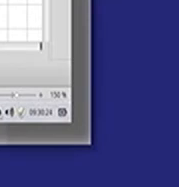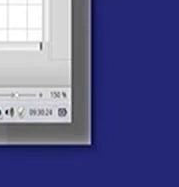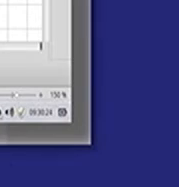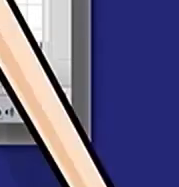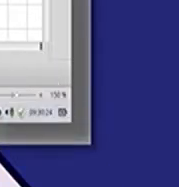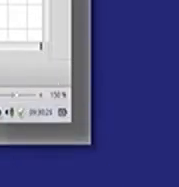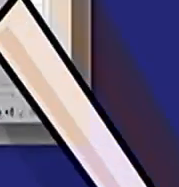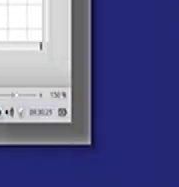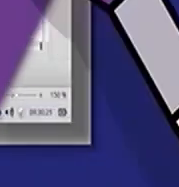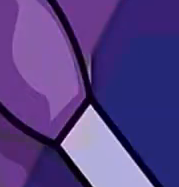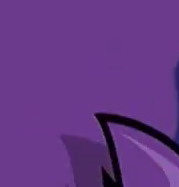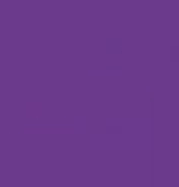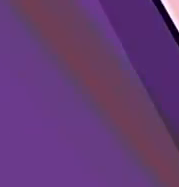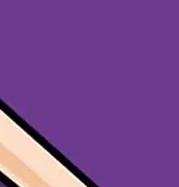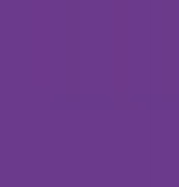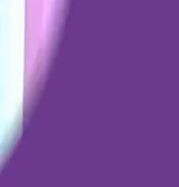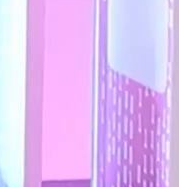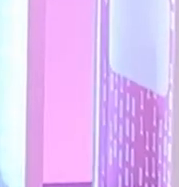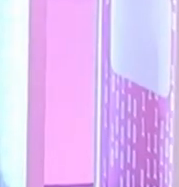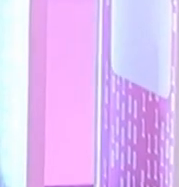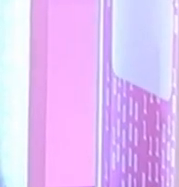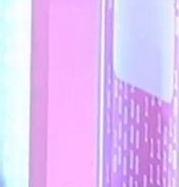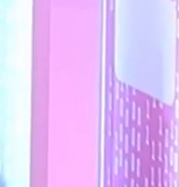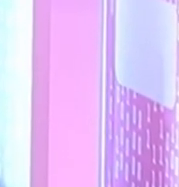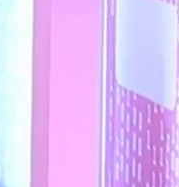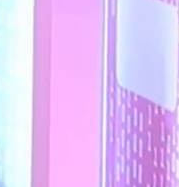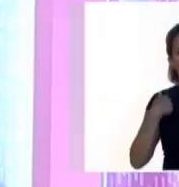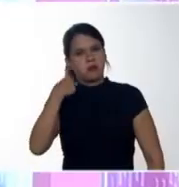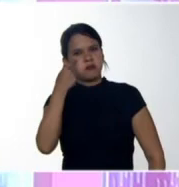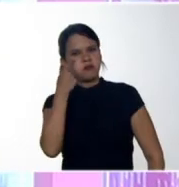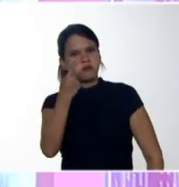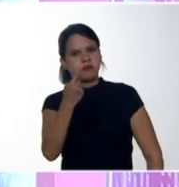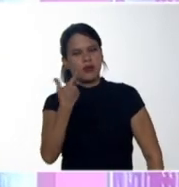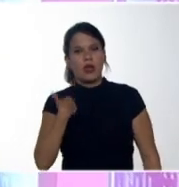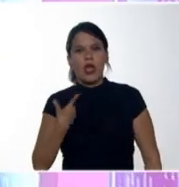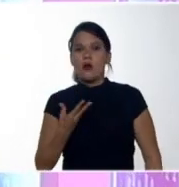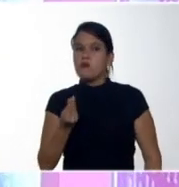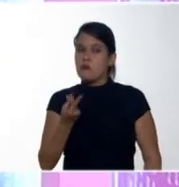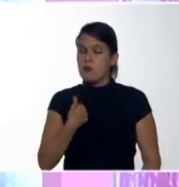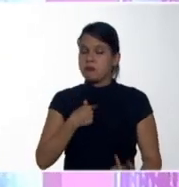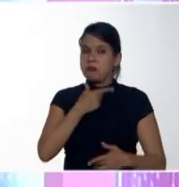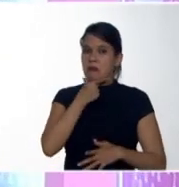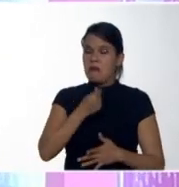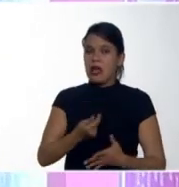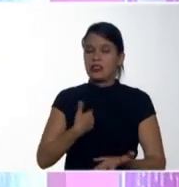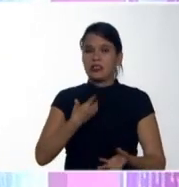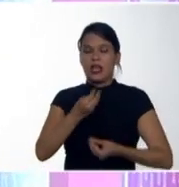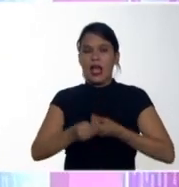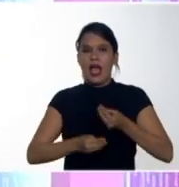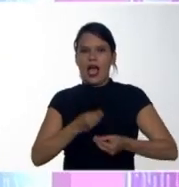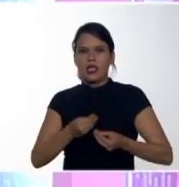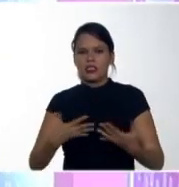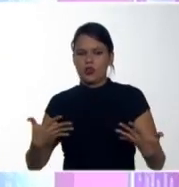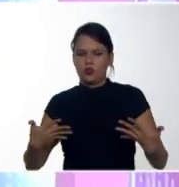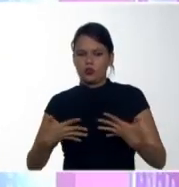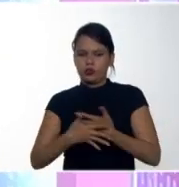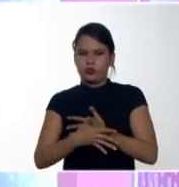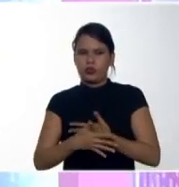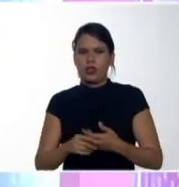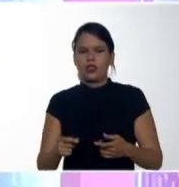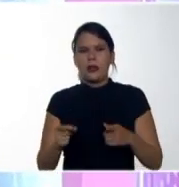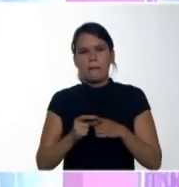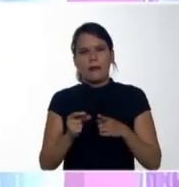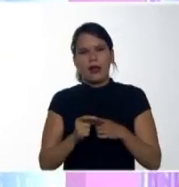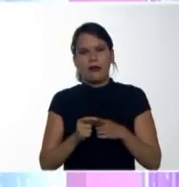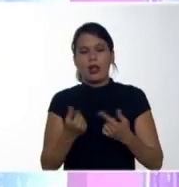divertimos con el uso de las TIC. Como pudimos observar, es muy sencillo realizar un crucipalabras con la